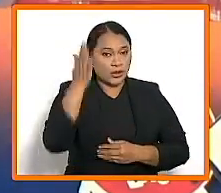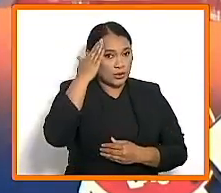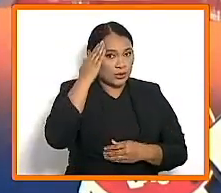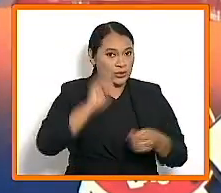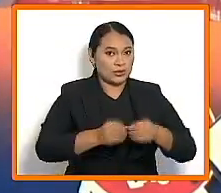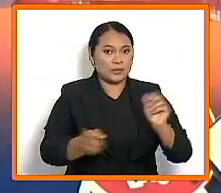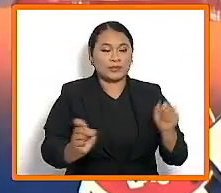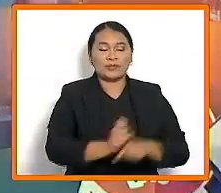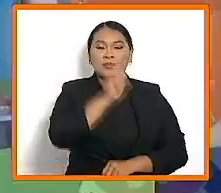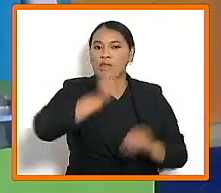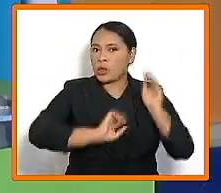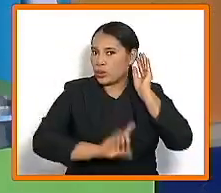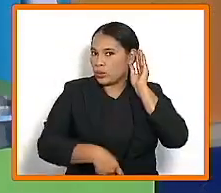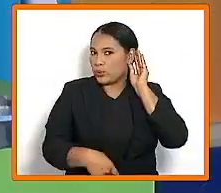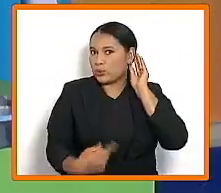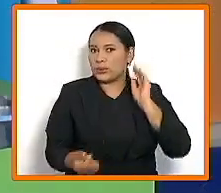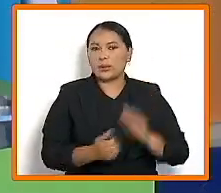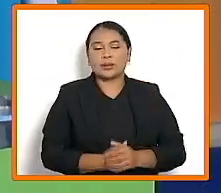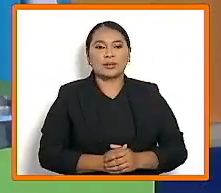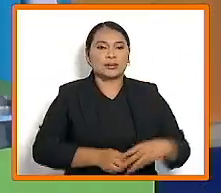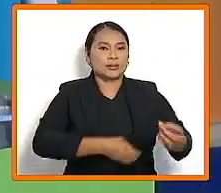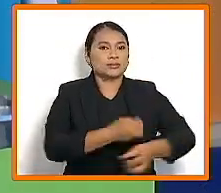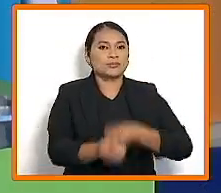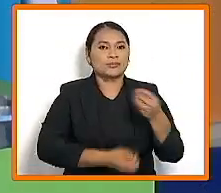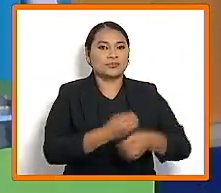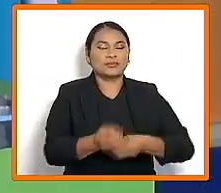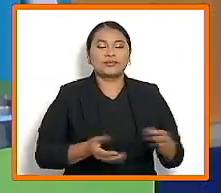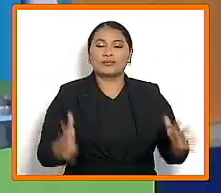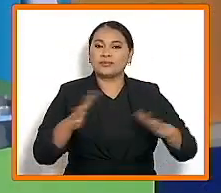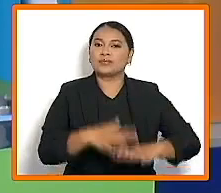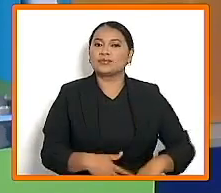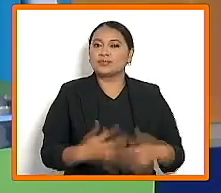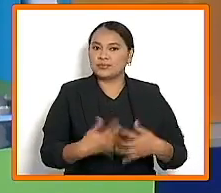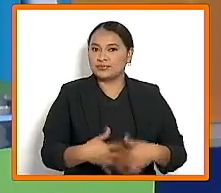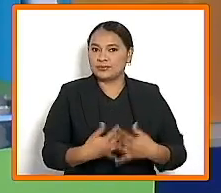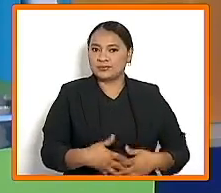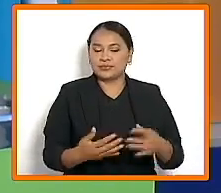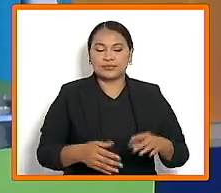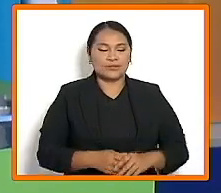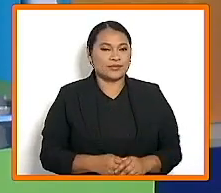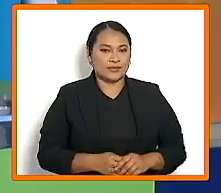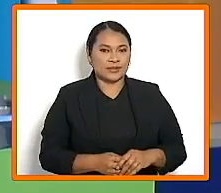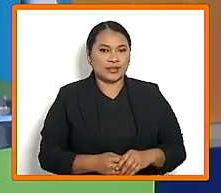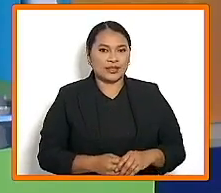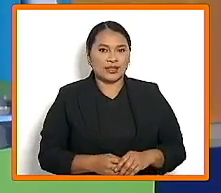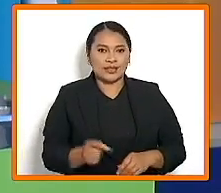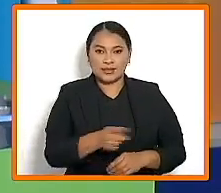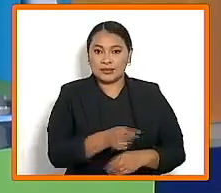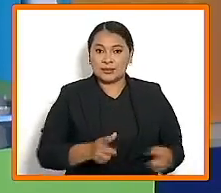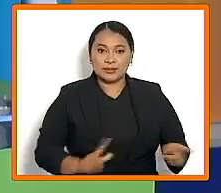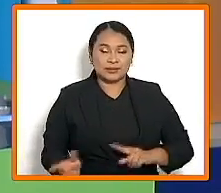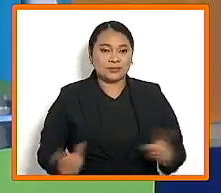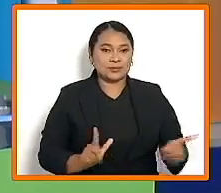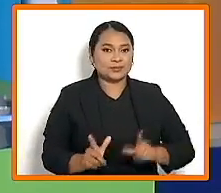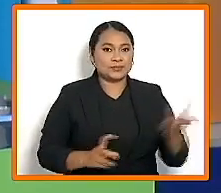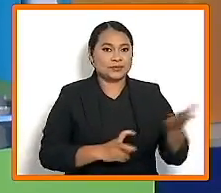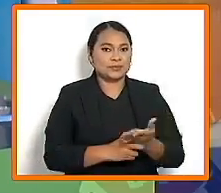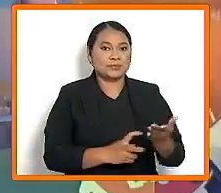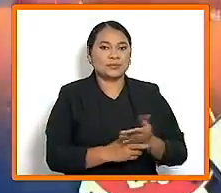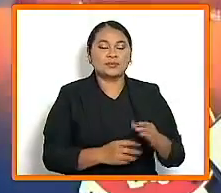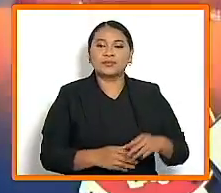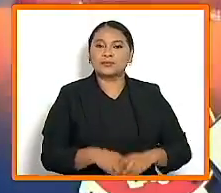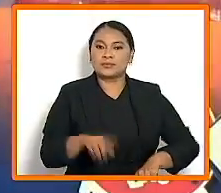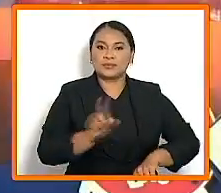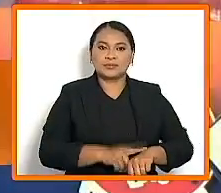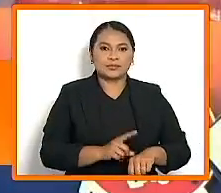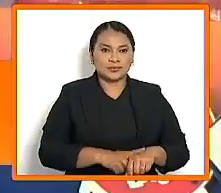de diaria. Vamos a iniciar incorporando nuestras esferas al juego. Espero que tengas tu boleto soñador en mano porque llegó